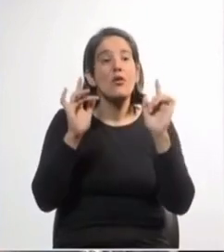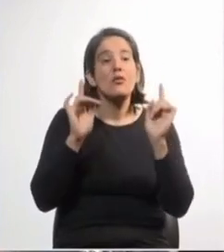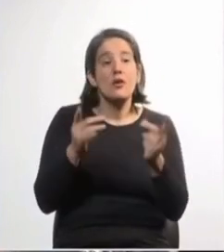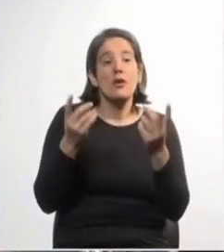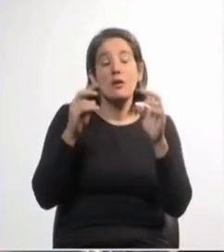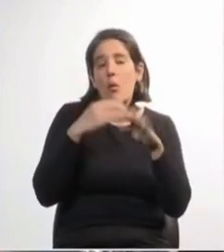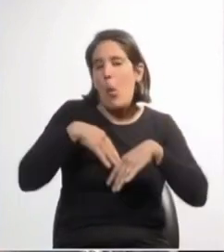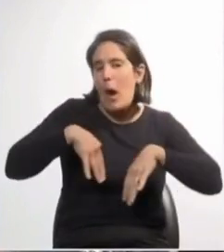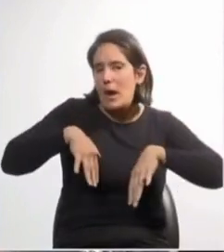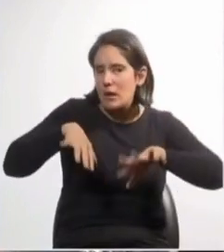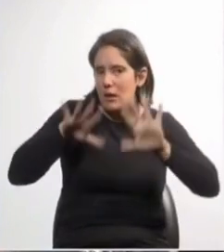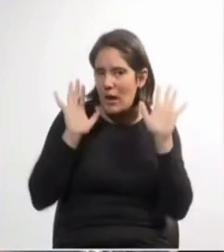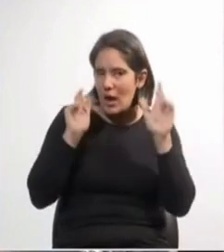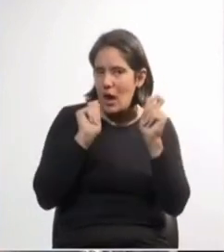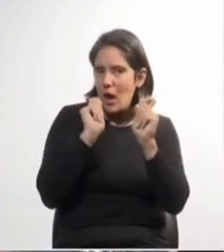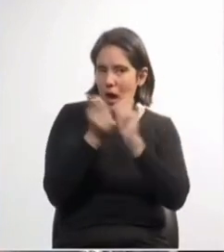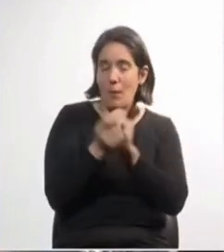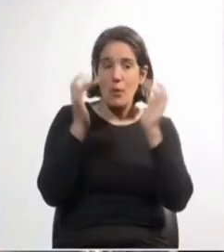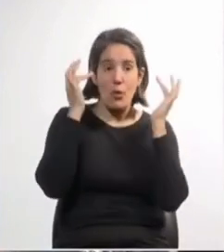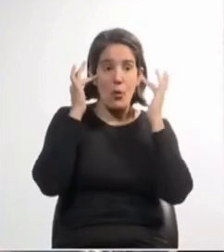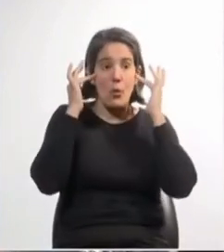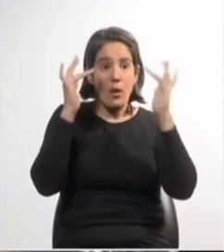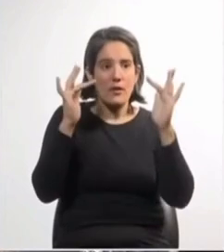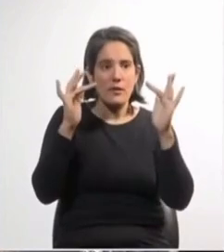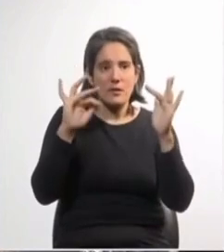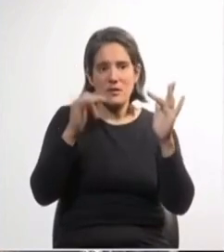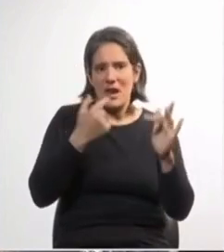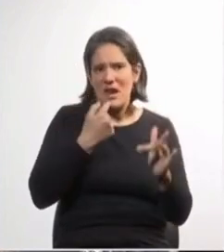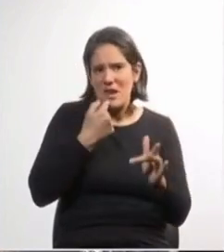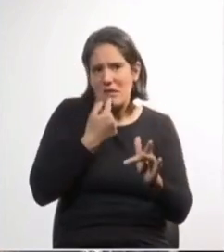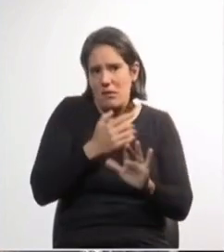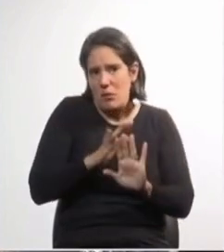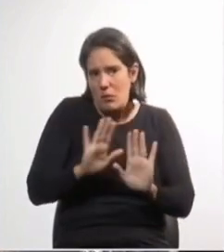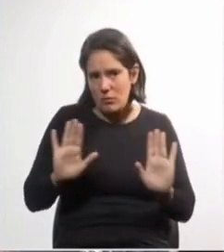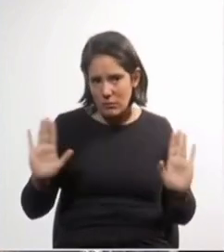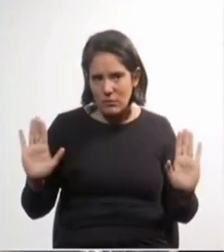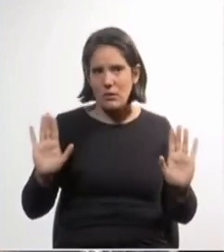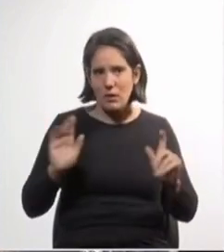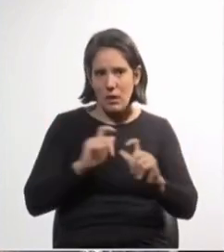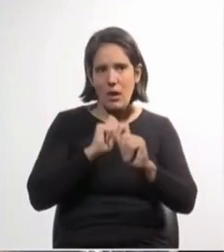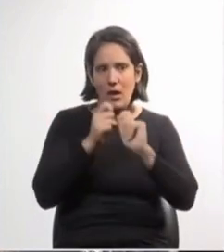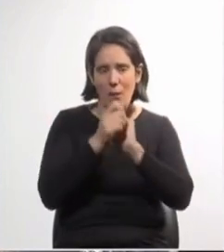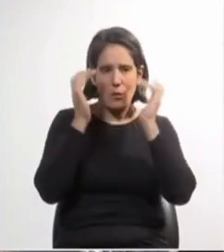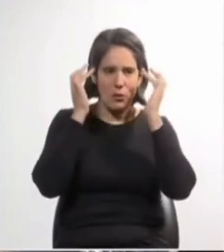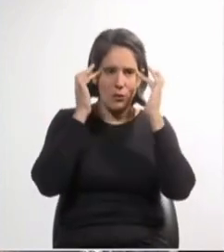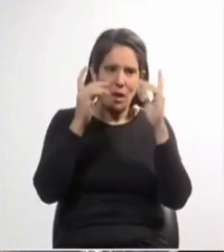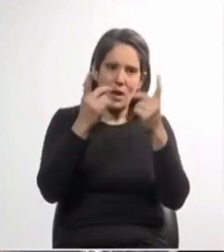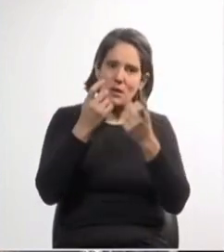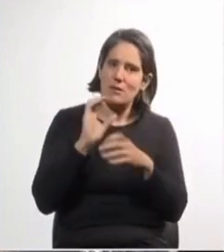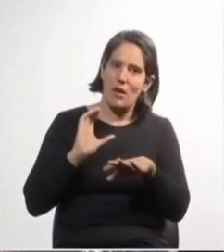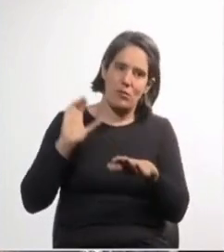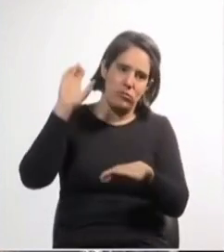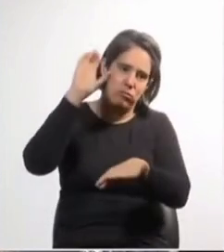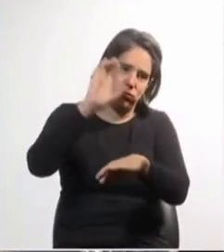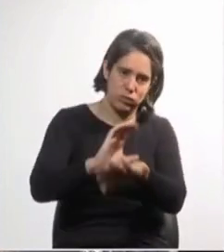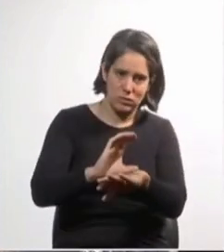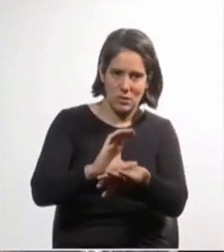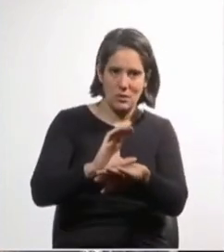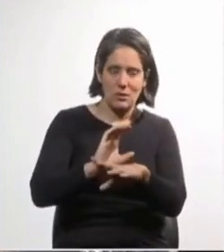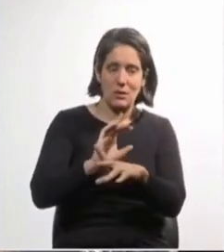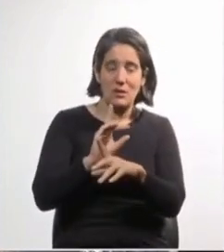que cualquier transformación educativa, ya ni hablar de una reforma educativa, requiere recursos y lo que se ha hecho